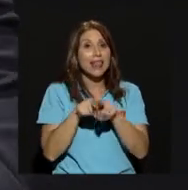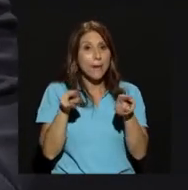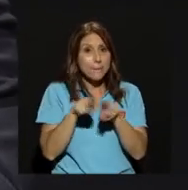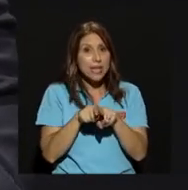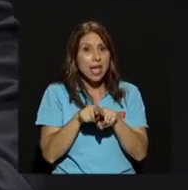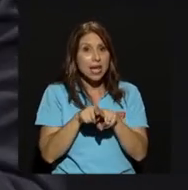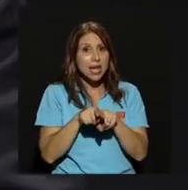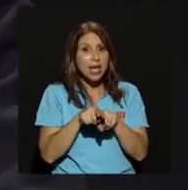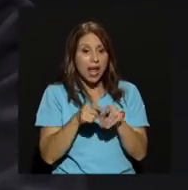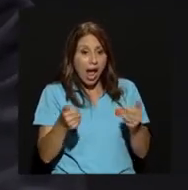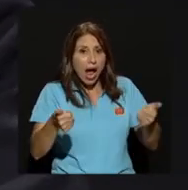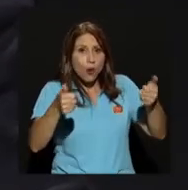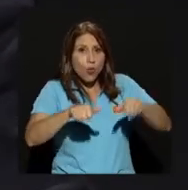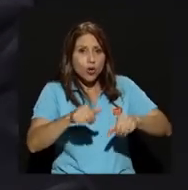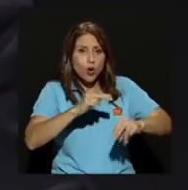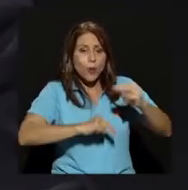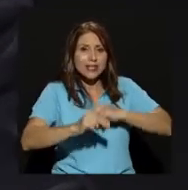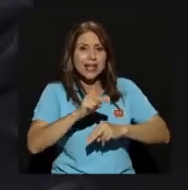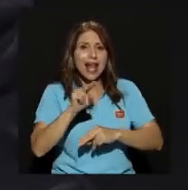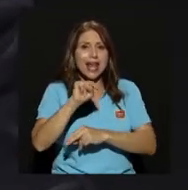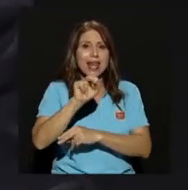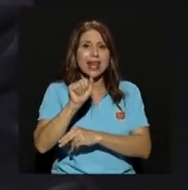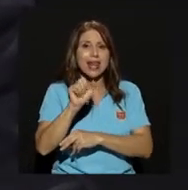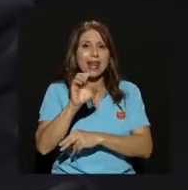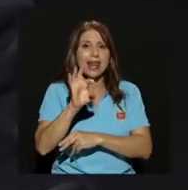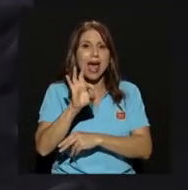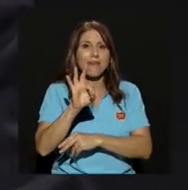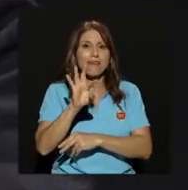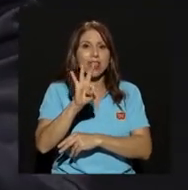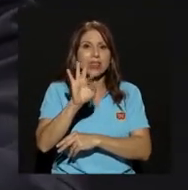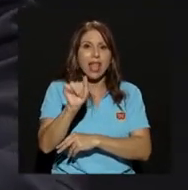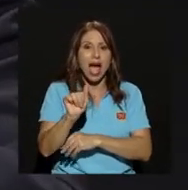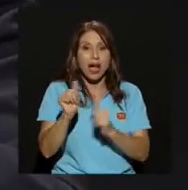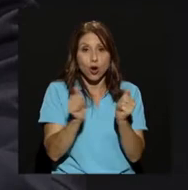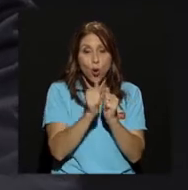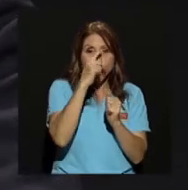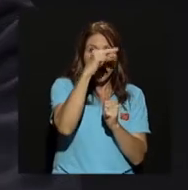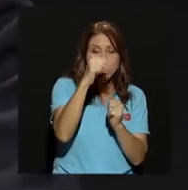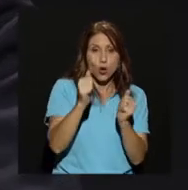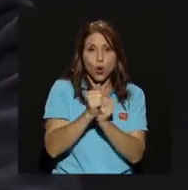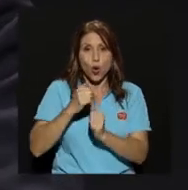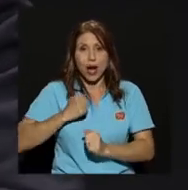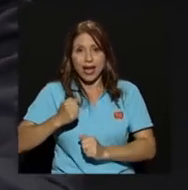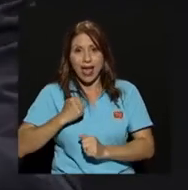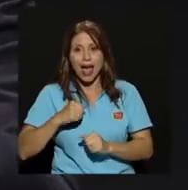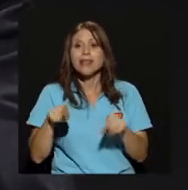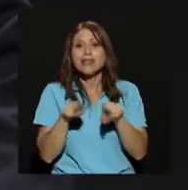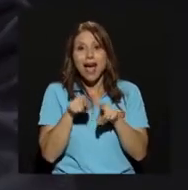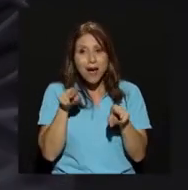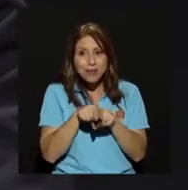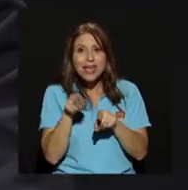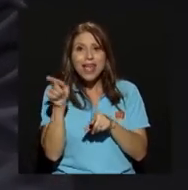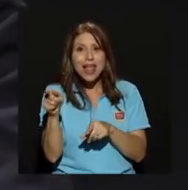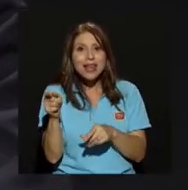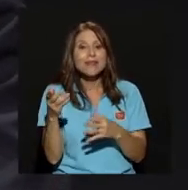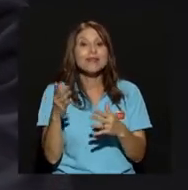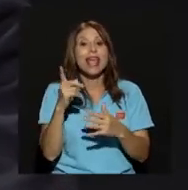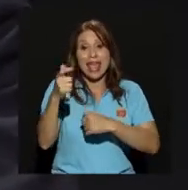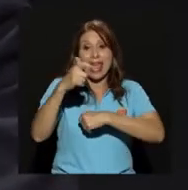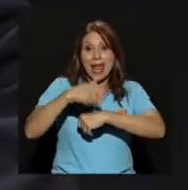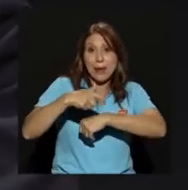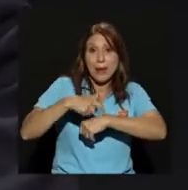nafta con méxico y canadá y lo puso en una discusión ideológica en medio de una campaña